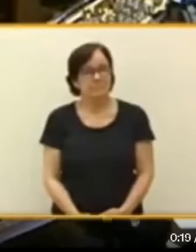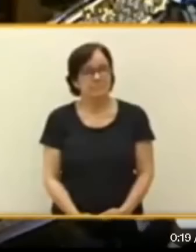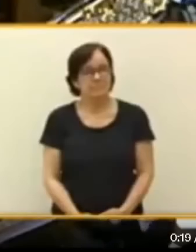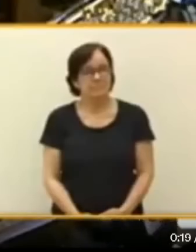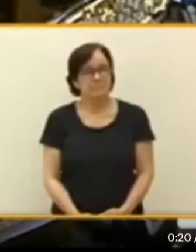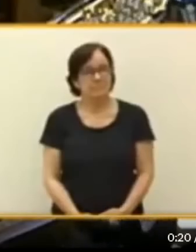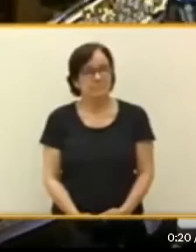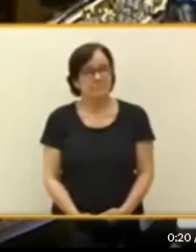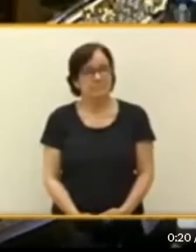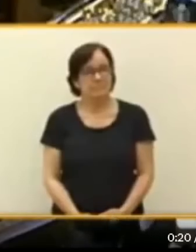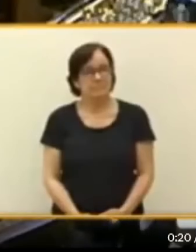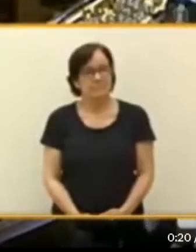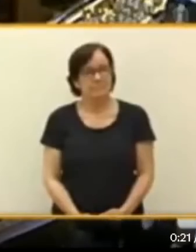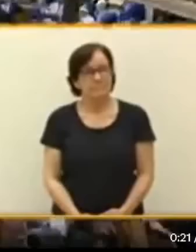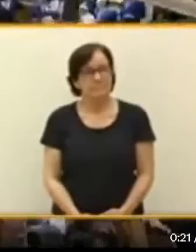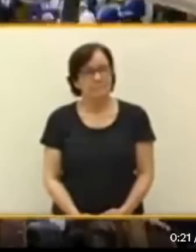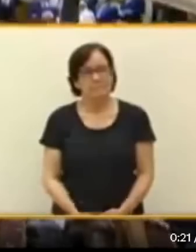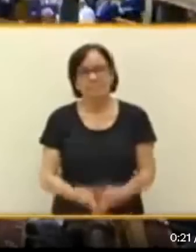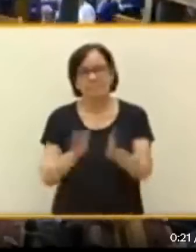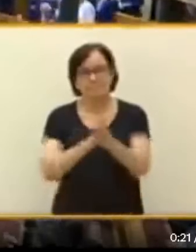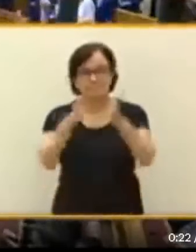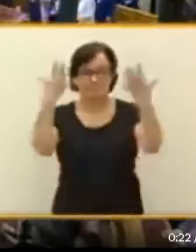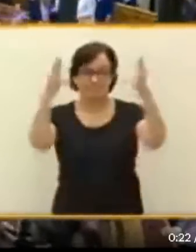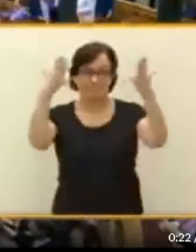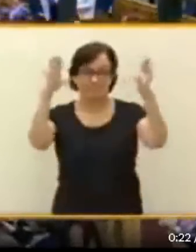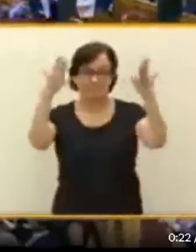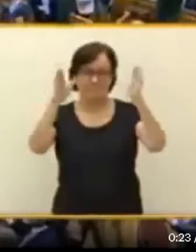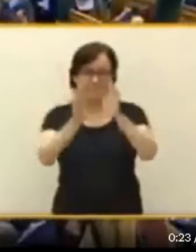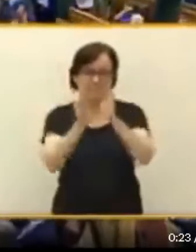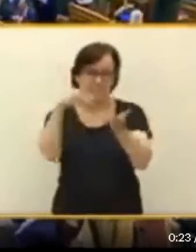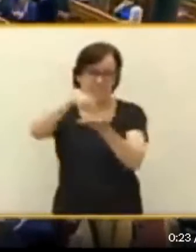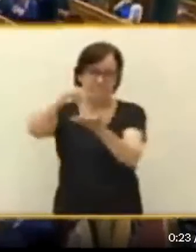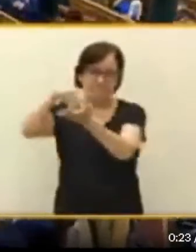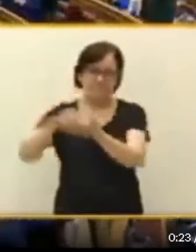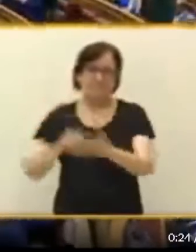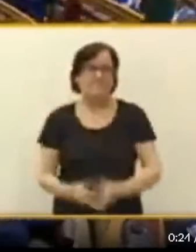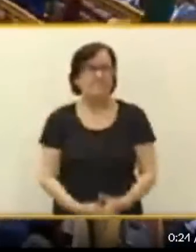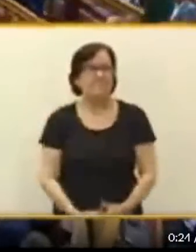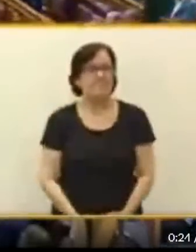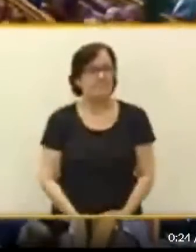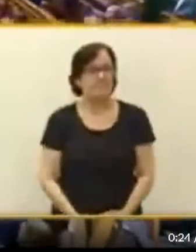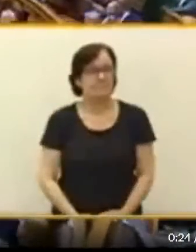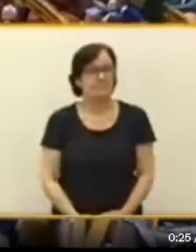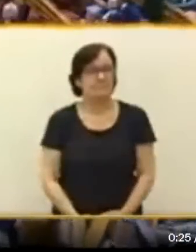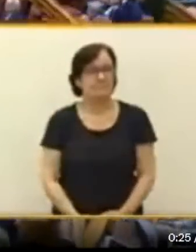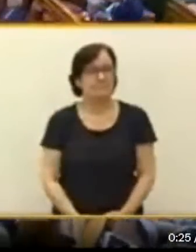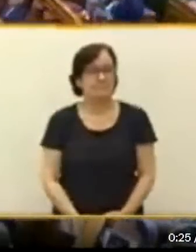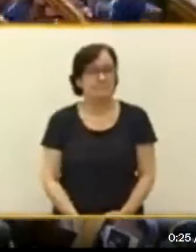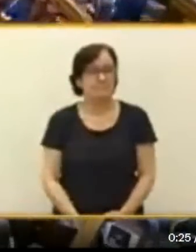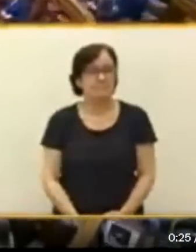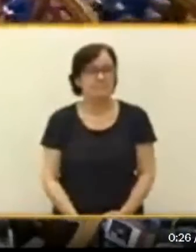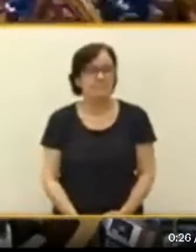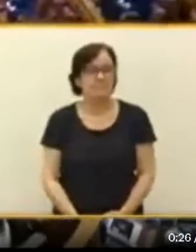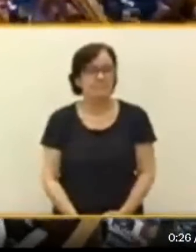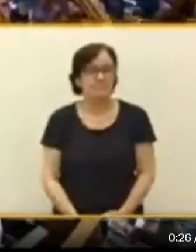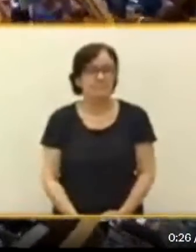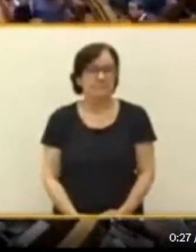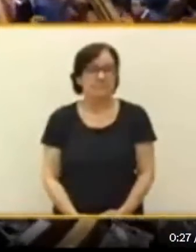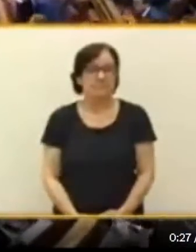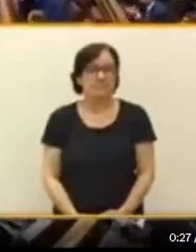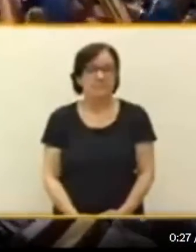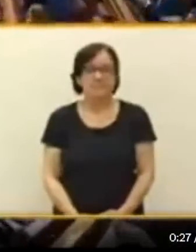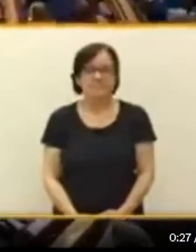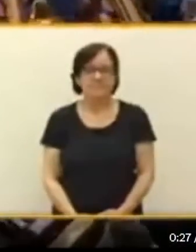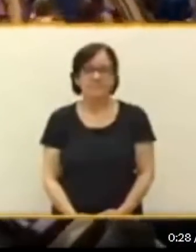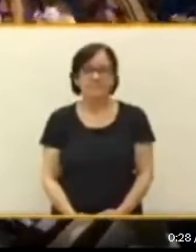Ahí se van, se levantan los diputados que ustedes ven y comienzan a salirse